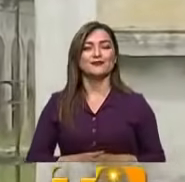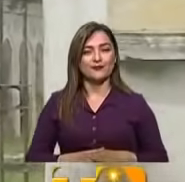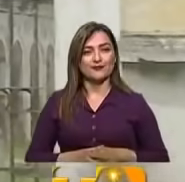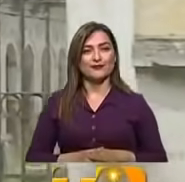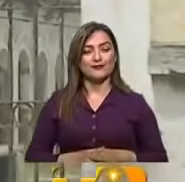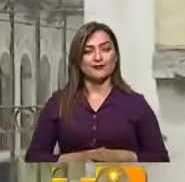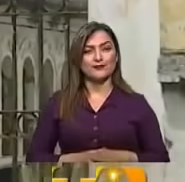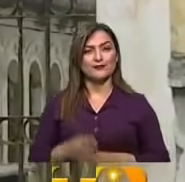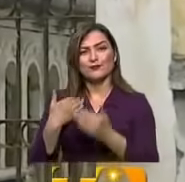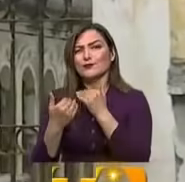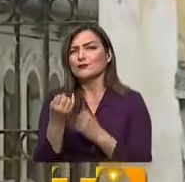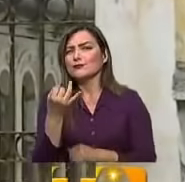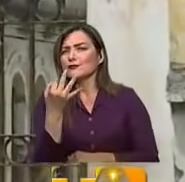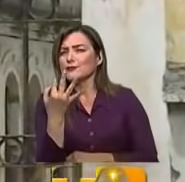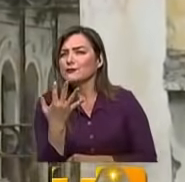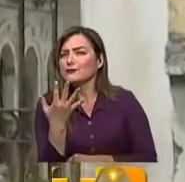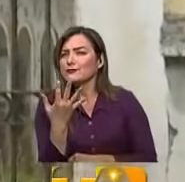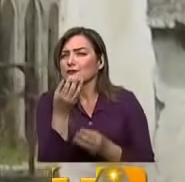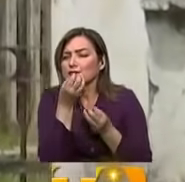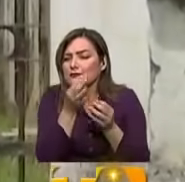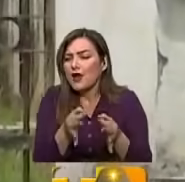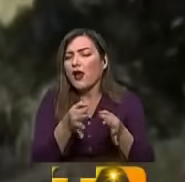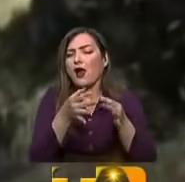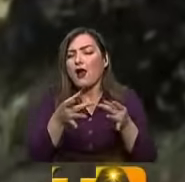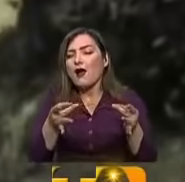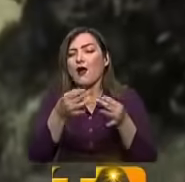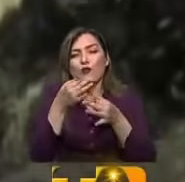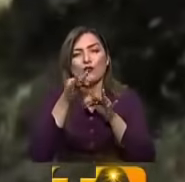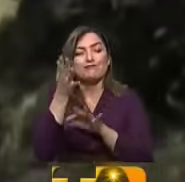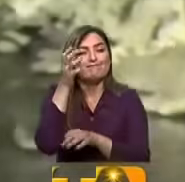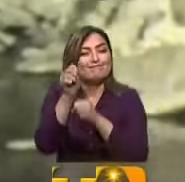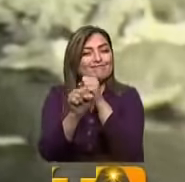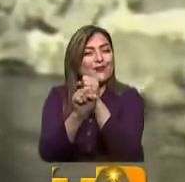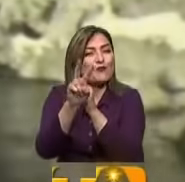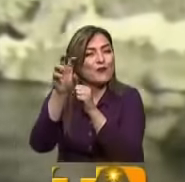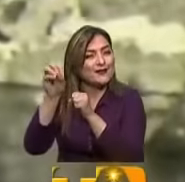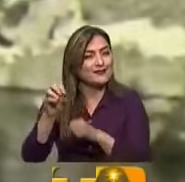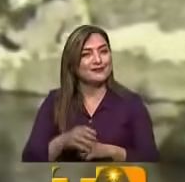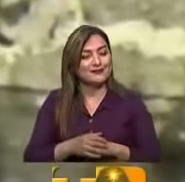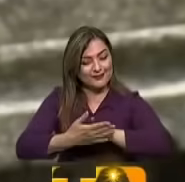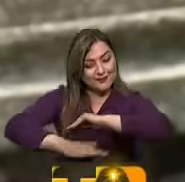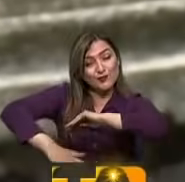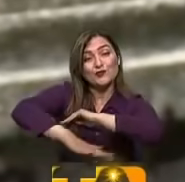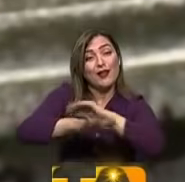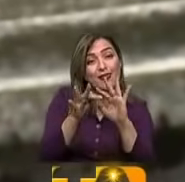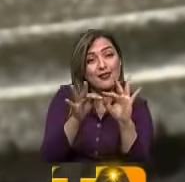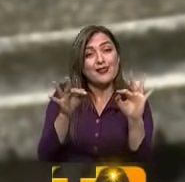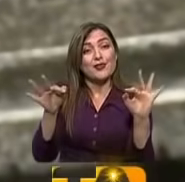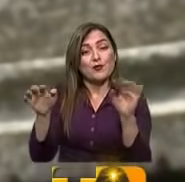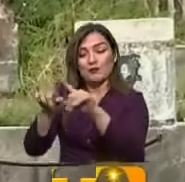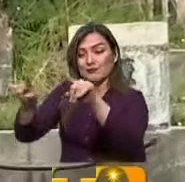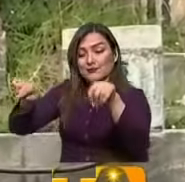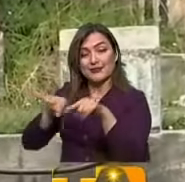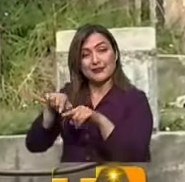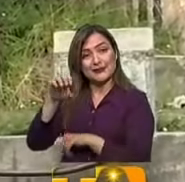¿Cuántas historias se pueden contar? Corrían las primeras décadas del siglo XX y aunque el Machangara era limpio, la piscina del